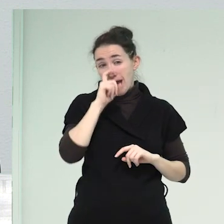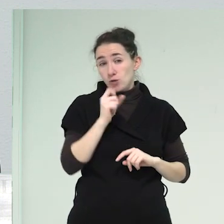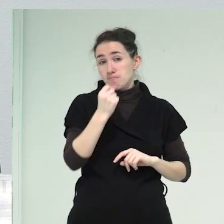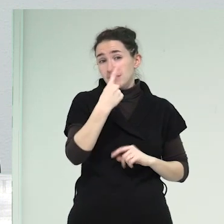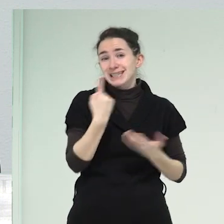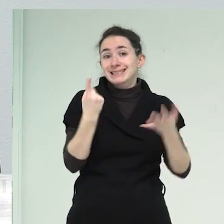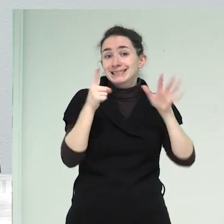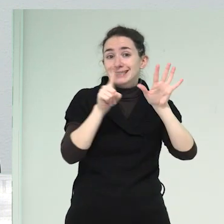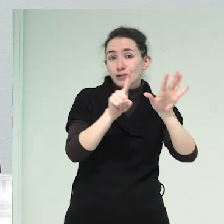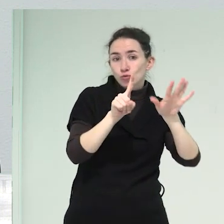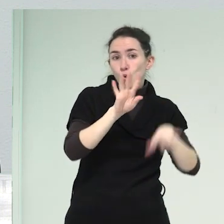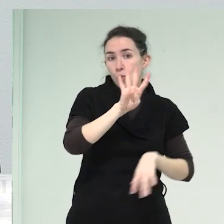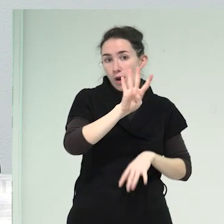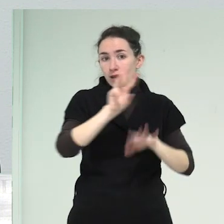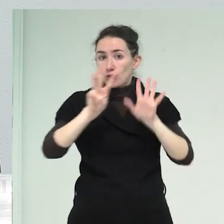1648 creo, y a